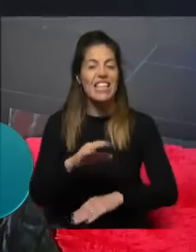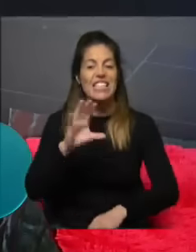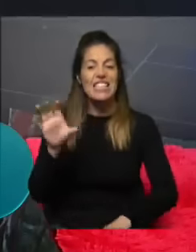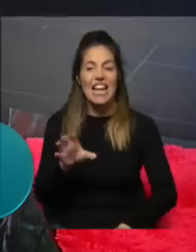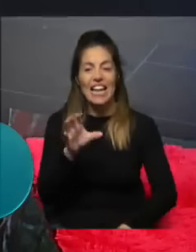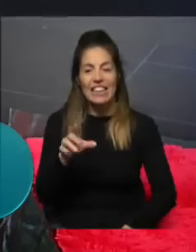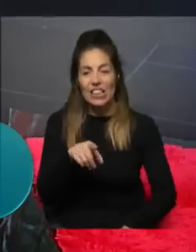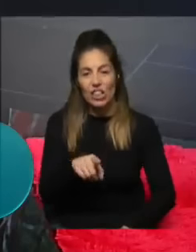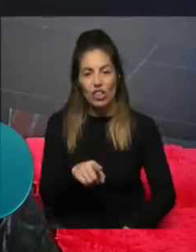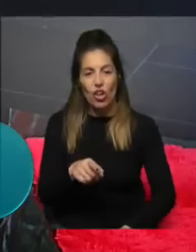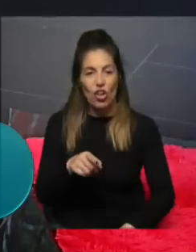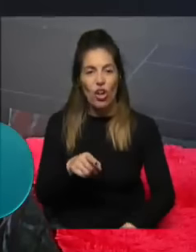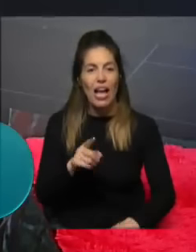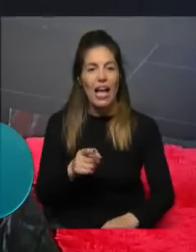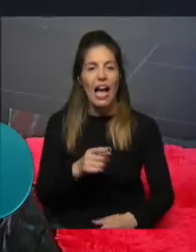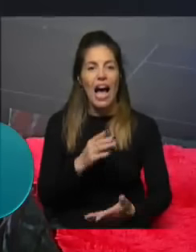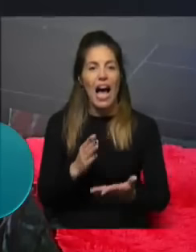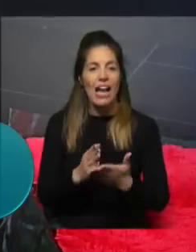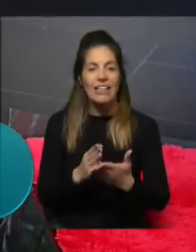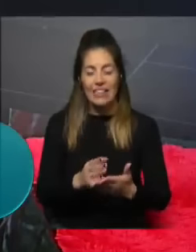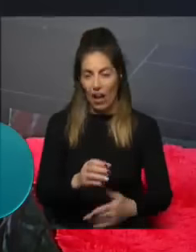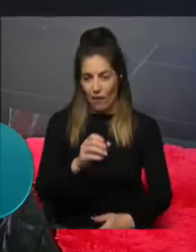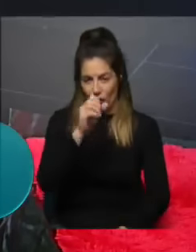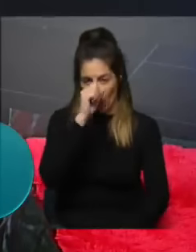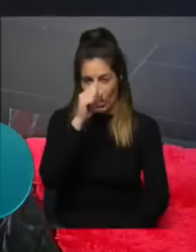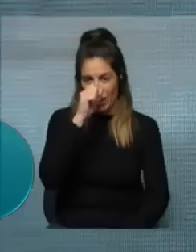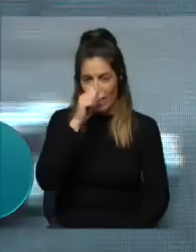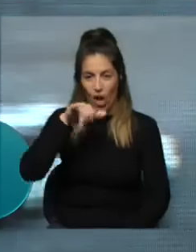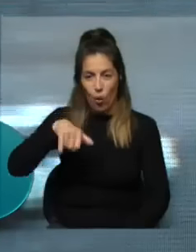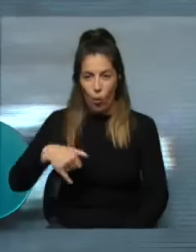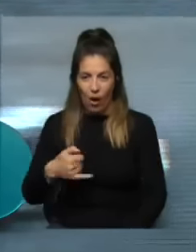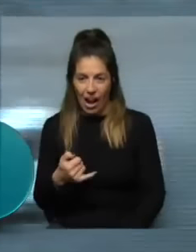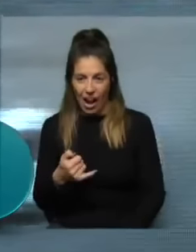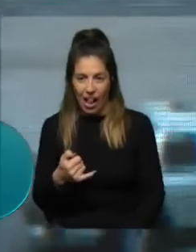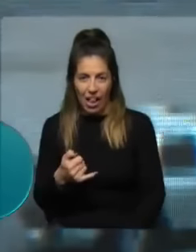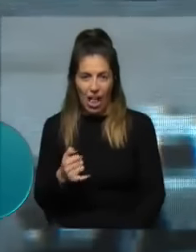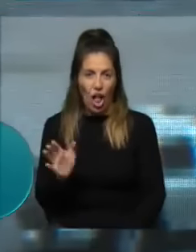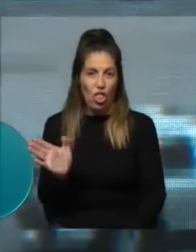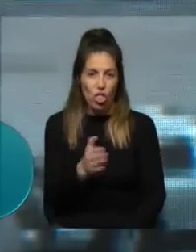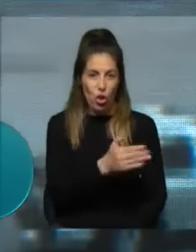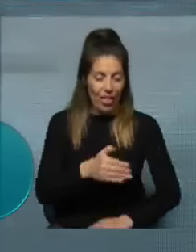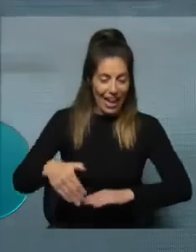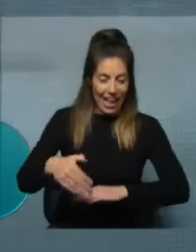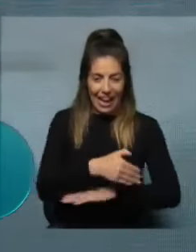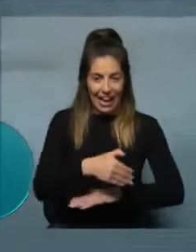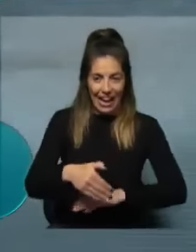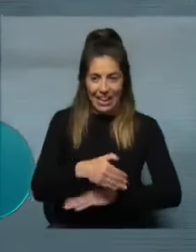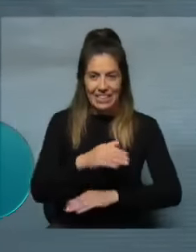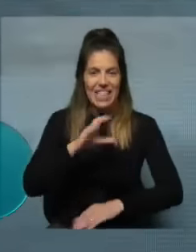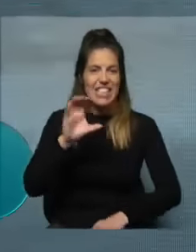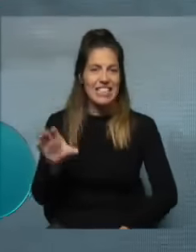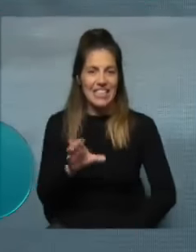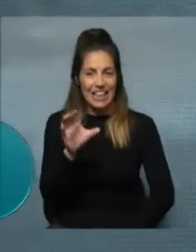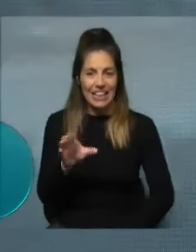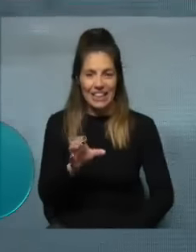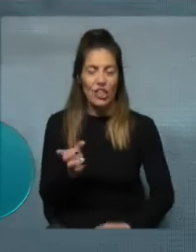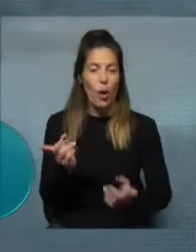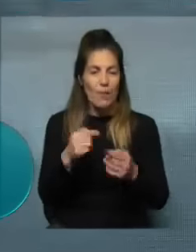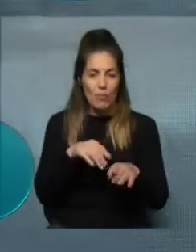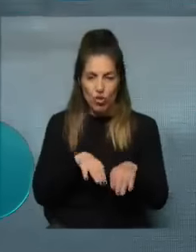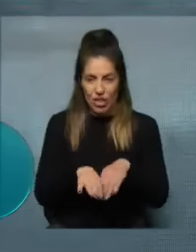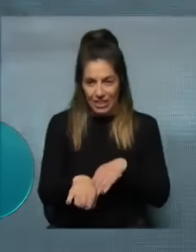a flechar desde Florida a Juncal en ese sentido, o sea que va a quedar toda la calle Cerrito en el mismo